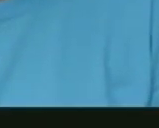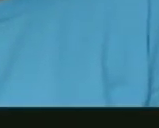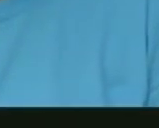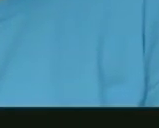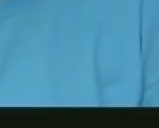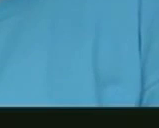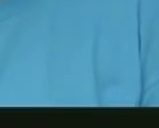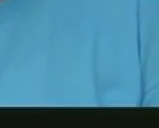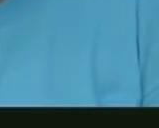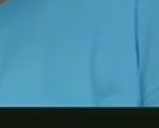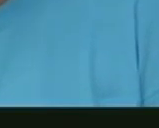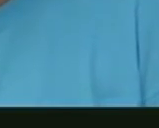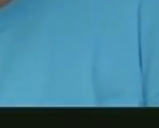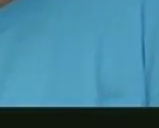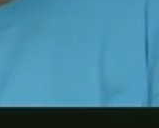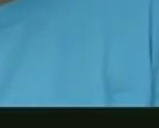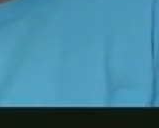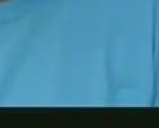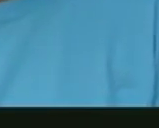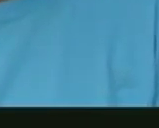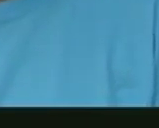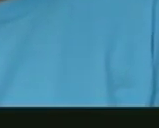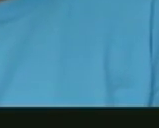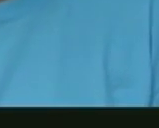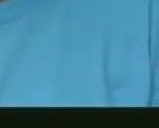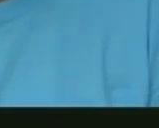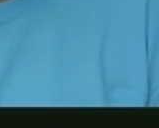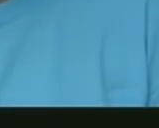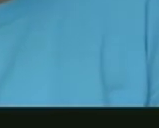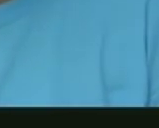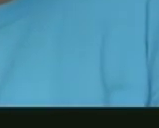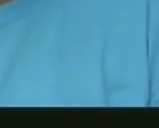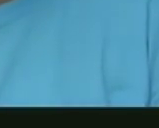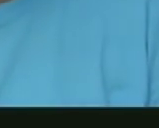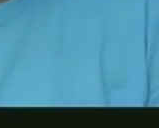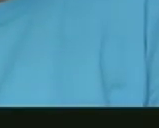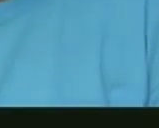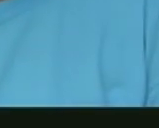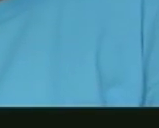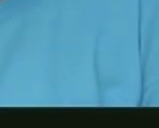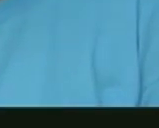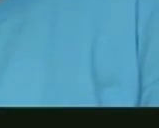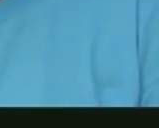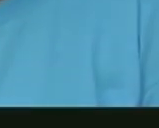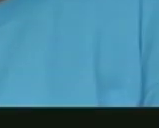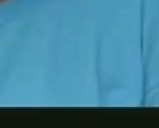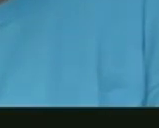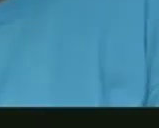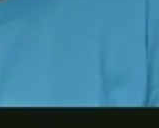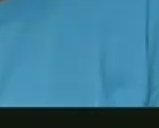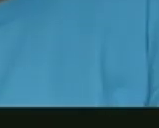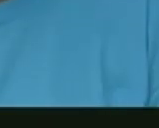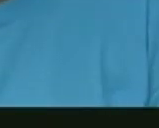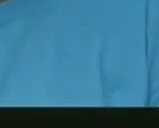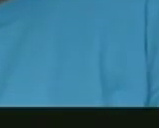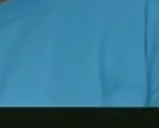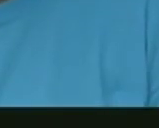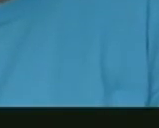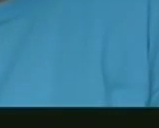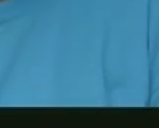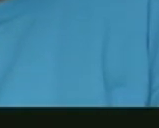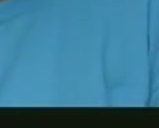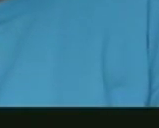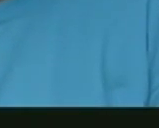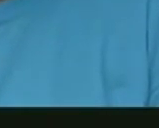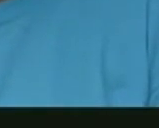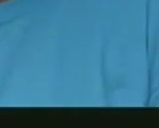con 1.866 electores, de los cuales 1.165 son de nuestra VC Padre Oreni,